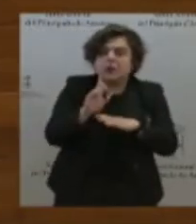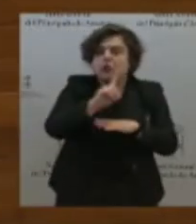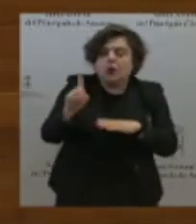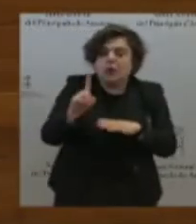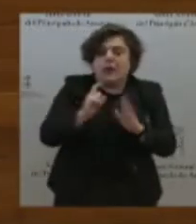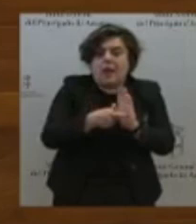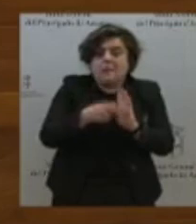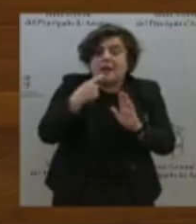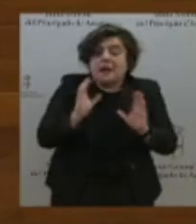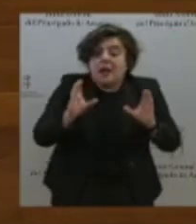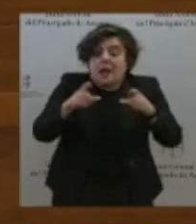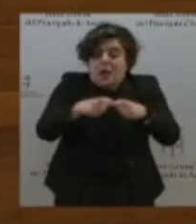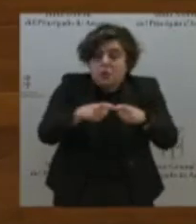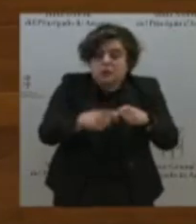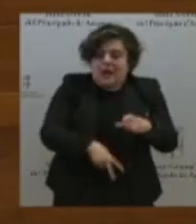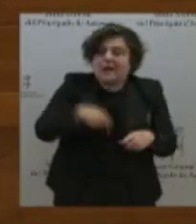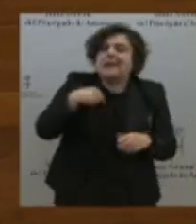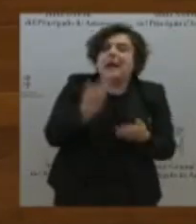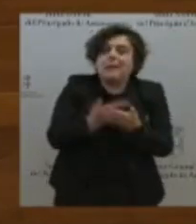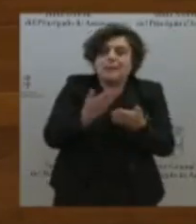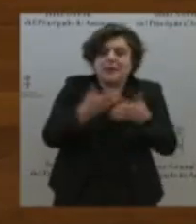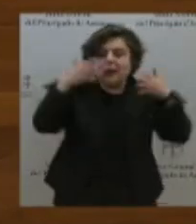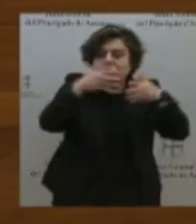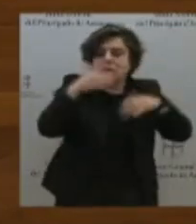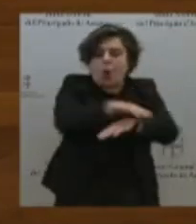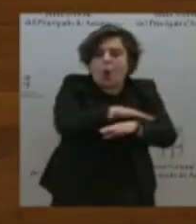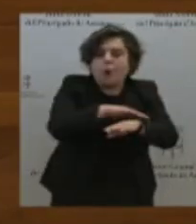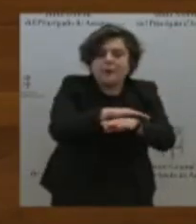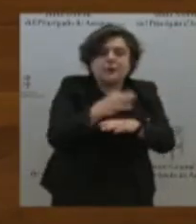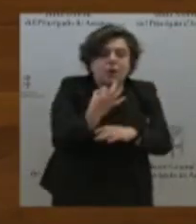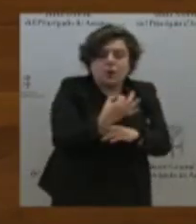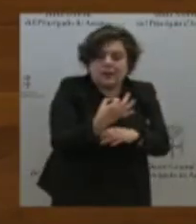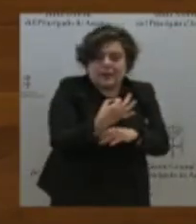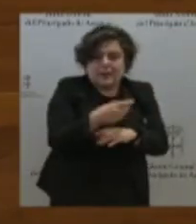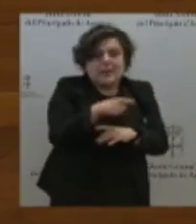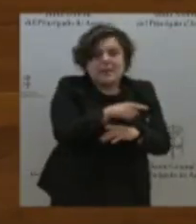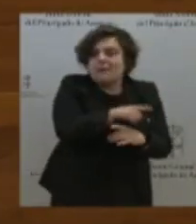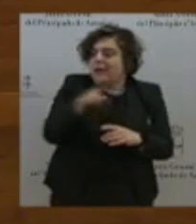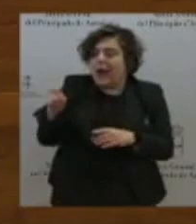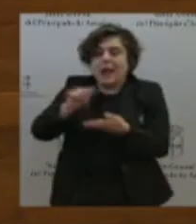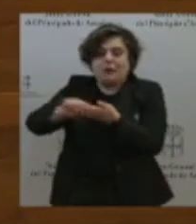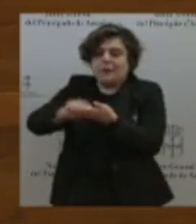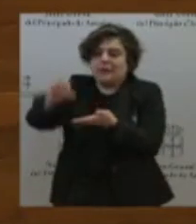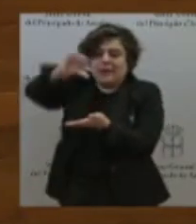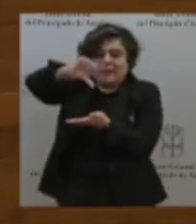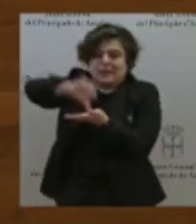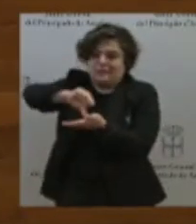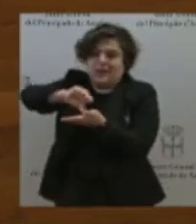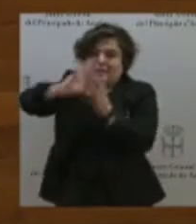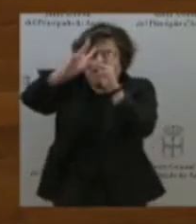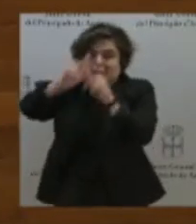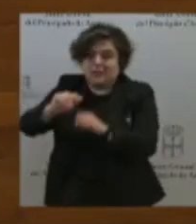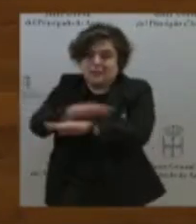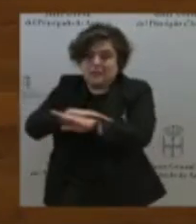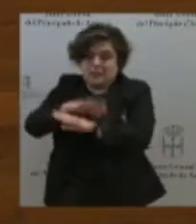al Consejo de Gobierno a que se dirija a la Oficina Central de las Administraciones Judiciales para el